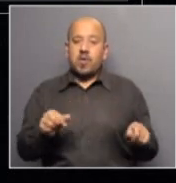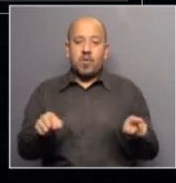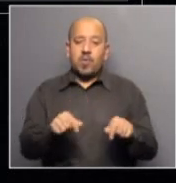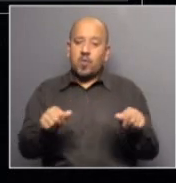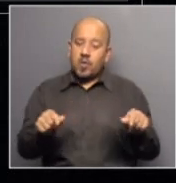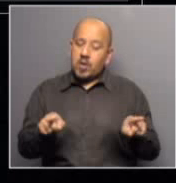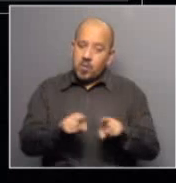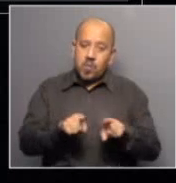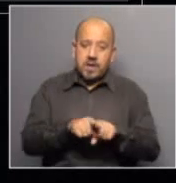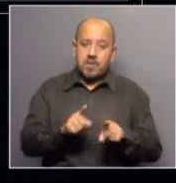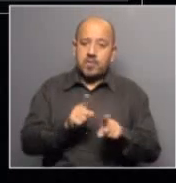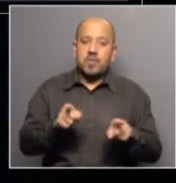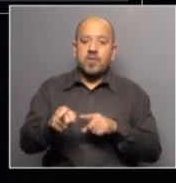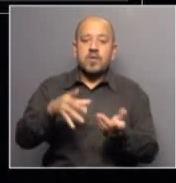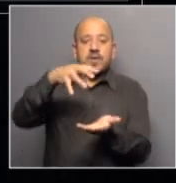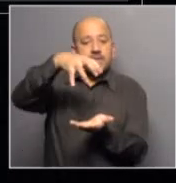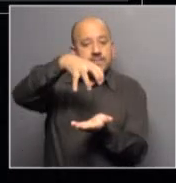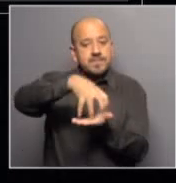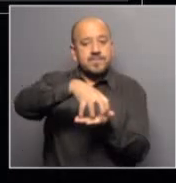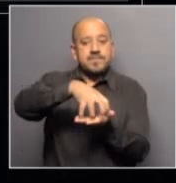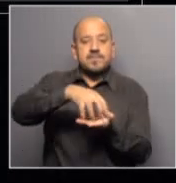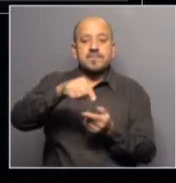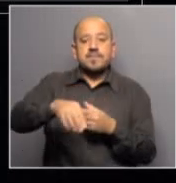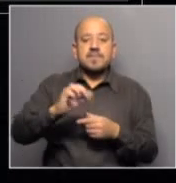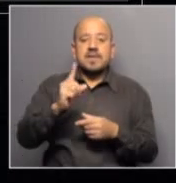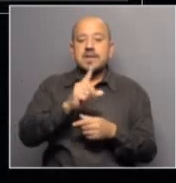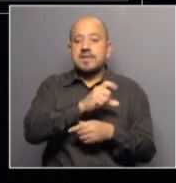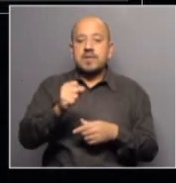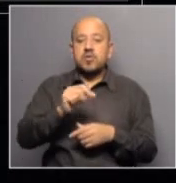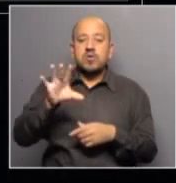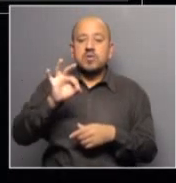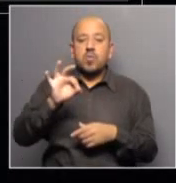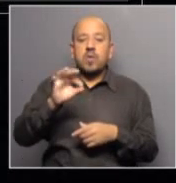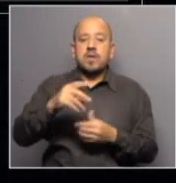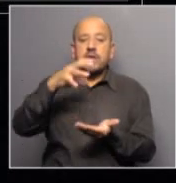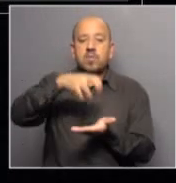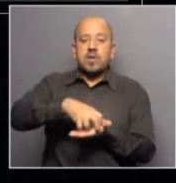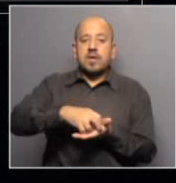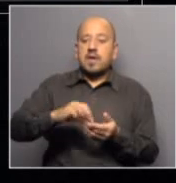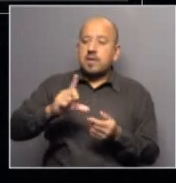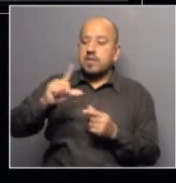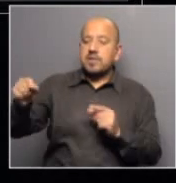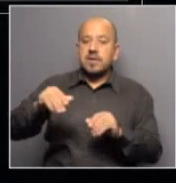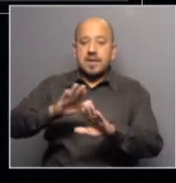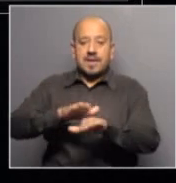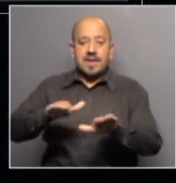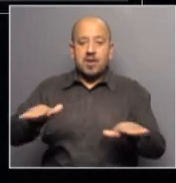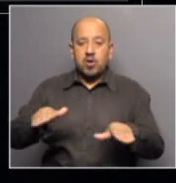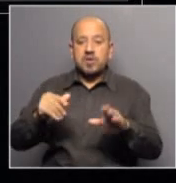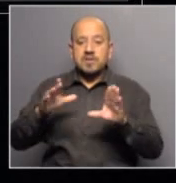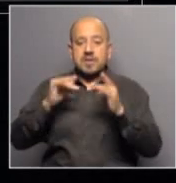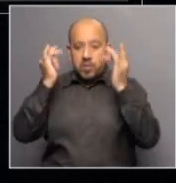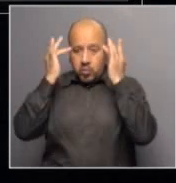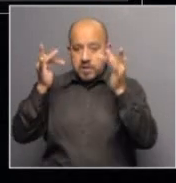producción. La sede tiene que tener la particularidad de estar a 150 metros de cualquier centro educativo o donde vayan niños, y de cualquier